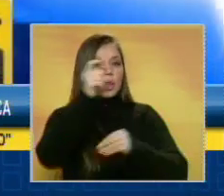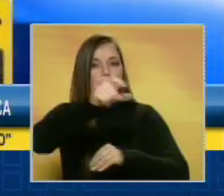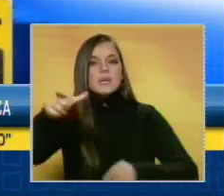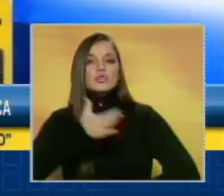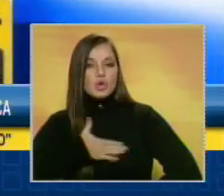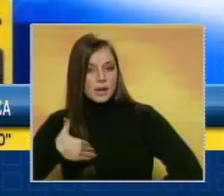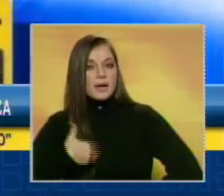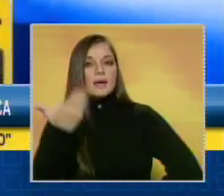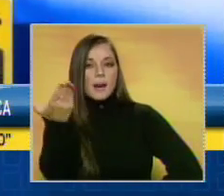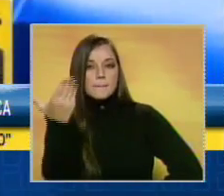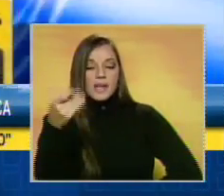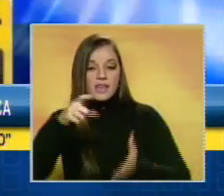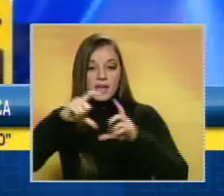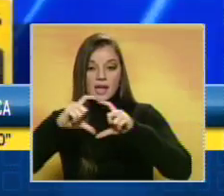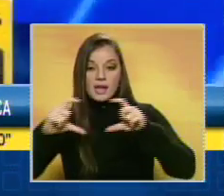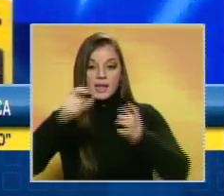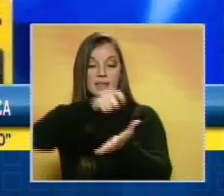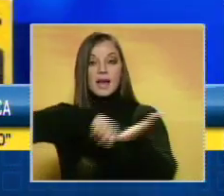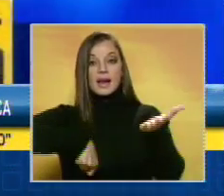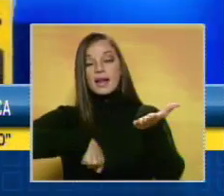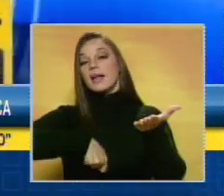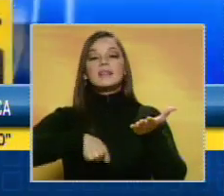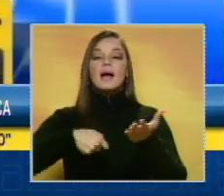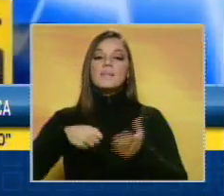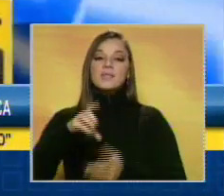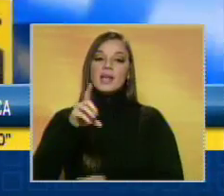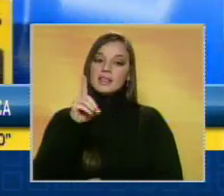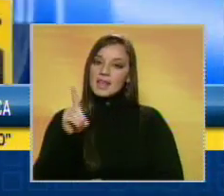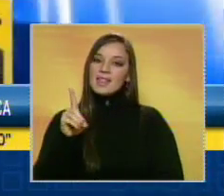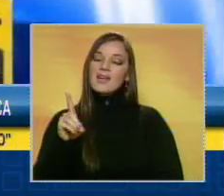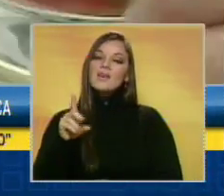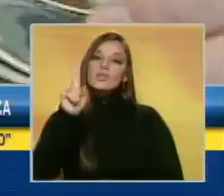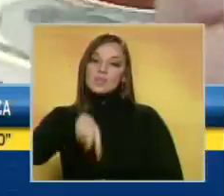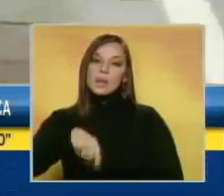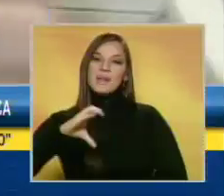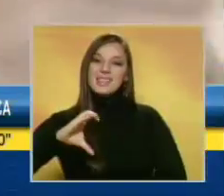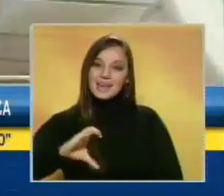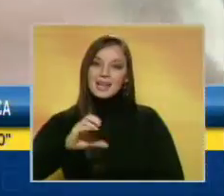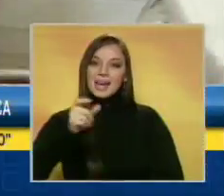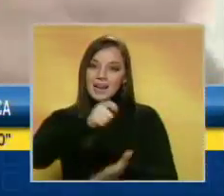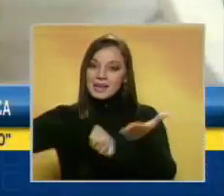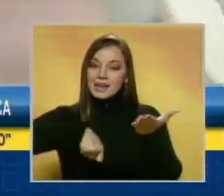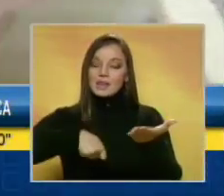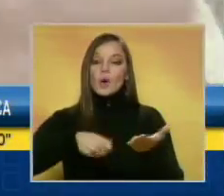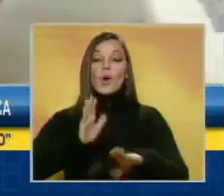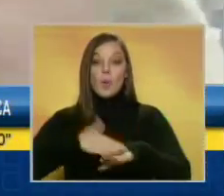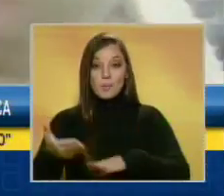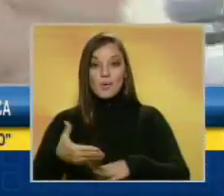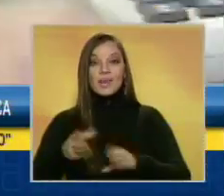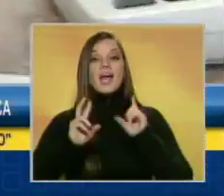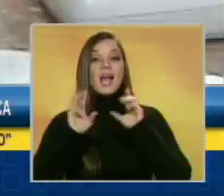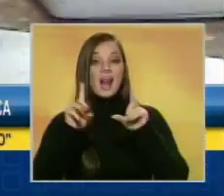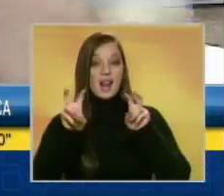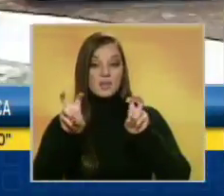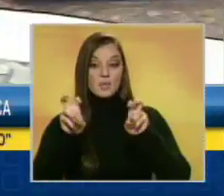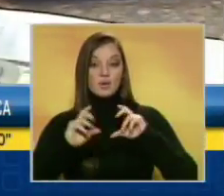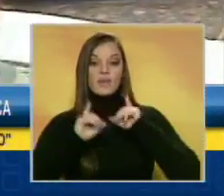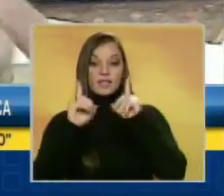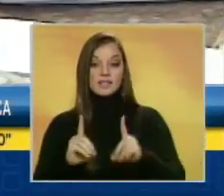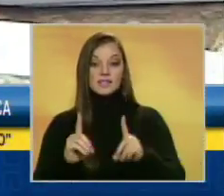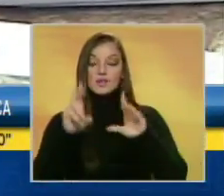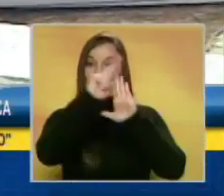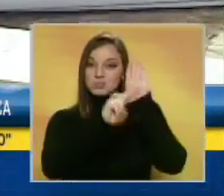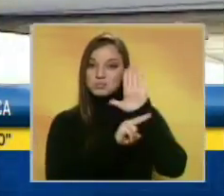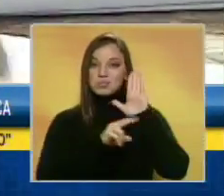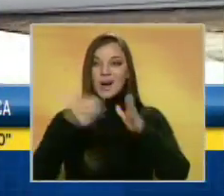solicitudes de apertura de cuentas y emisión de tarjetas de débito y crédito. Esto en respuesta a la entrada en vigencia de la Providencia número 11,